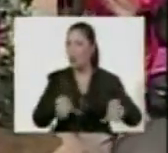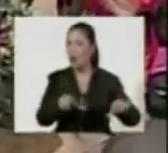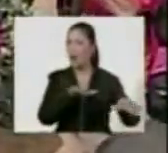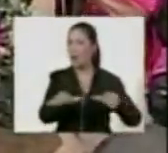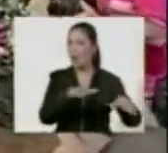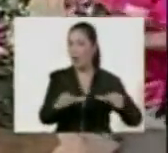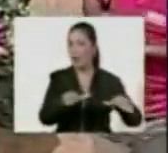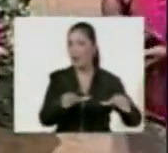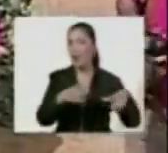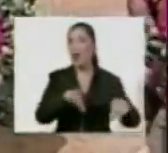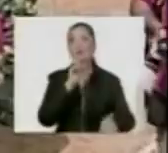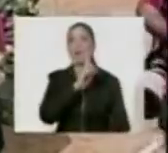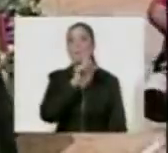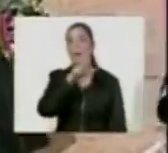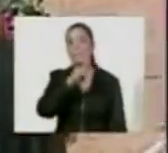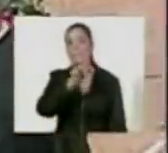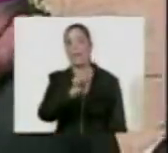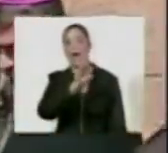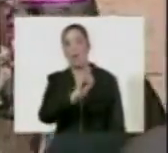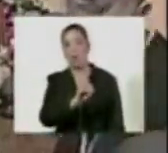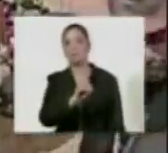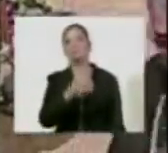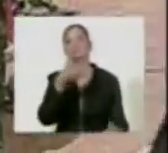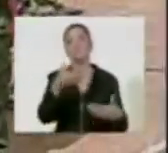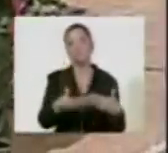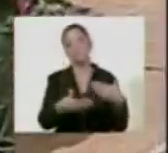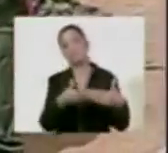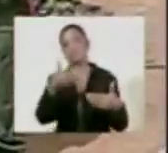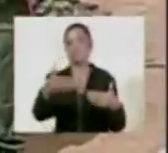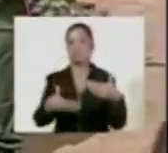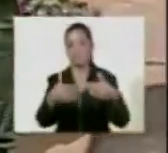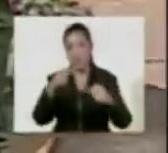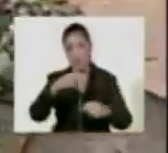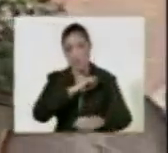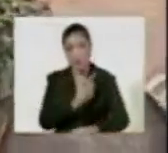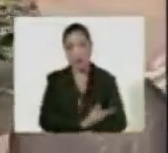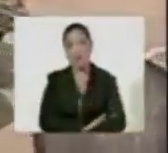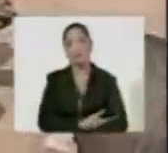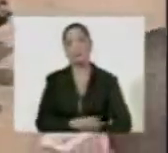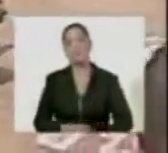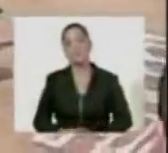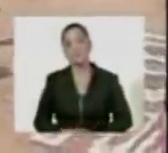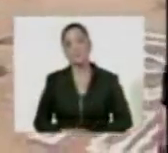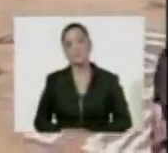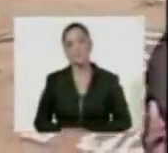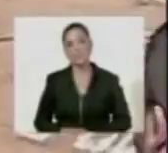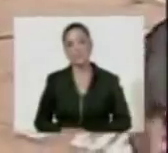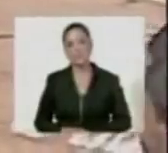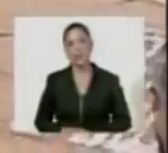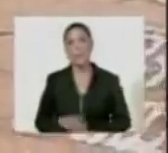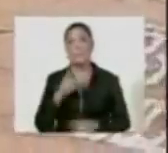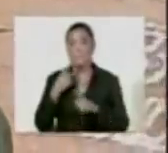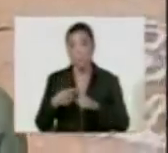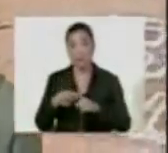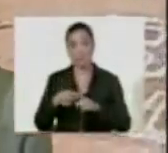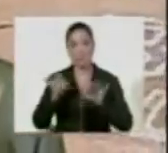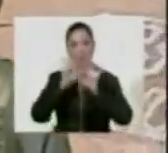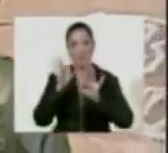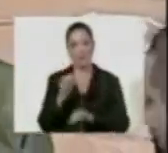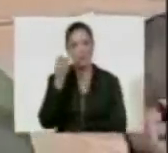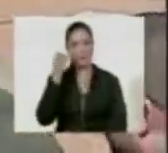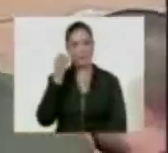PAO. Va a permitir ir avanzando en el fortalecimiento y afianzamiento de la doctrina militar para